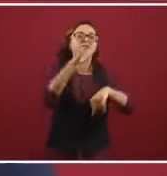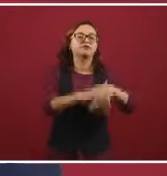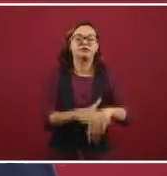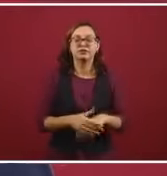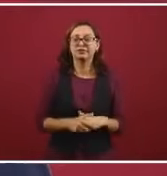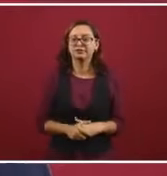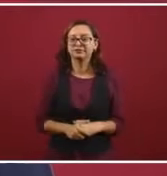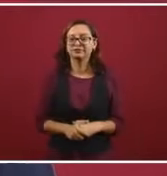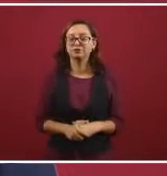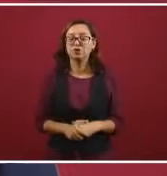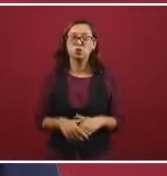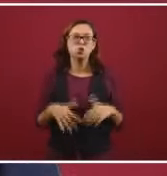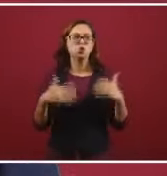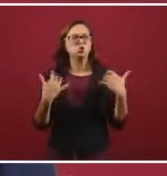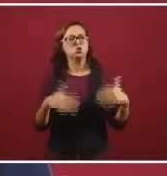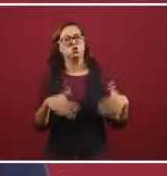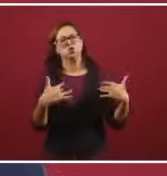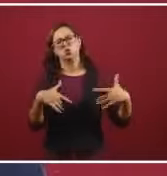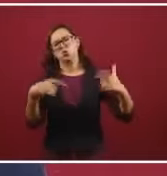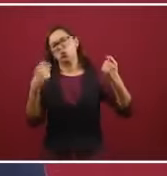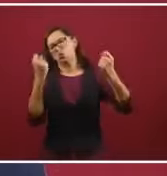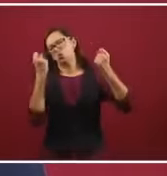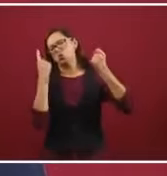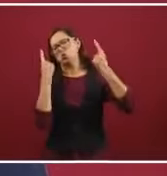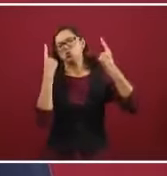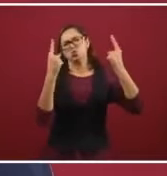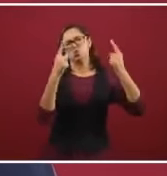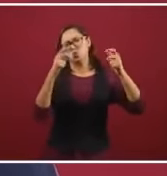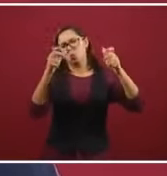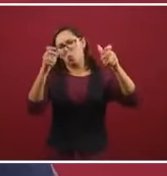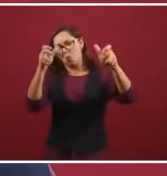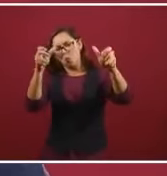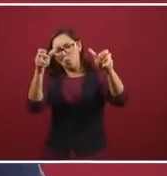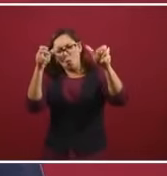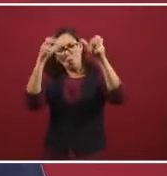trataban como eminencias, sabios.